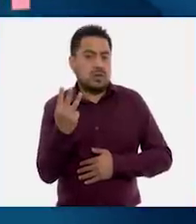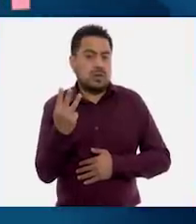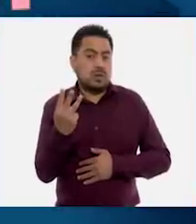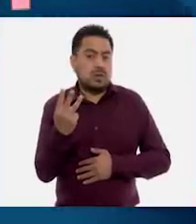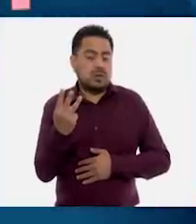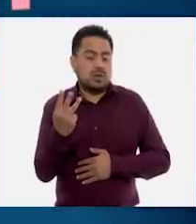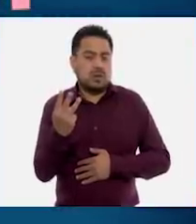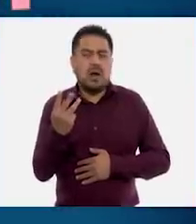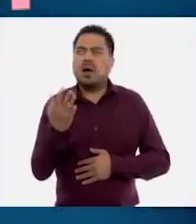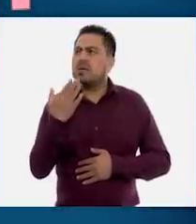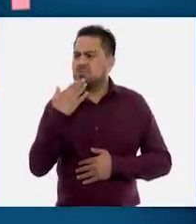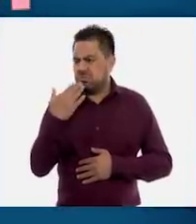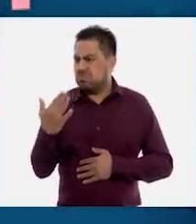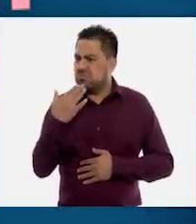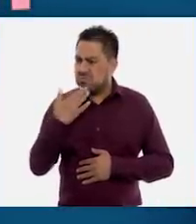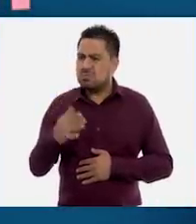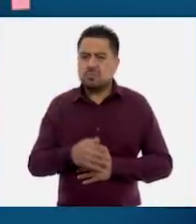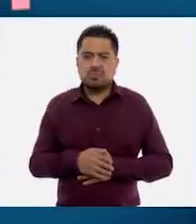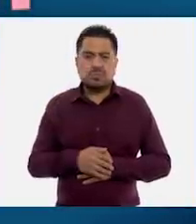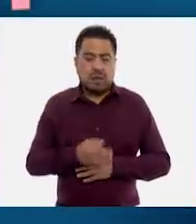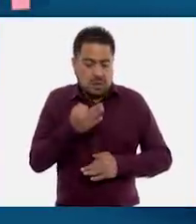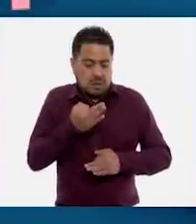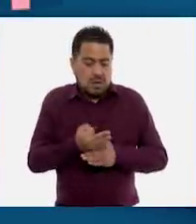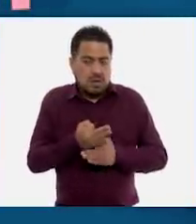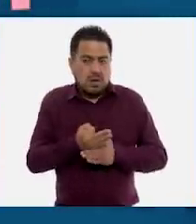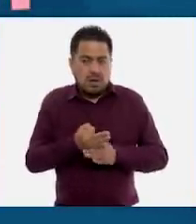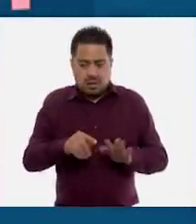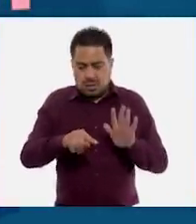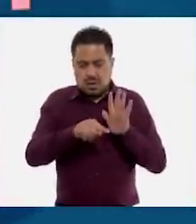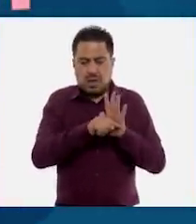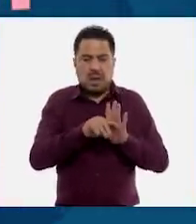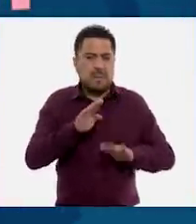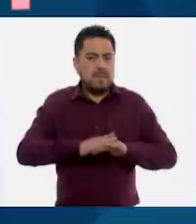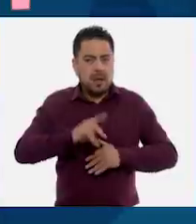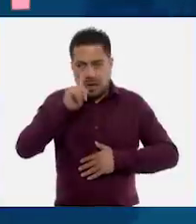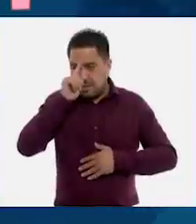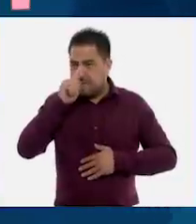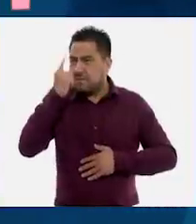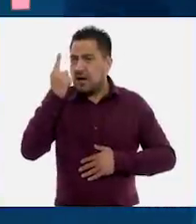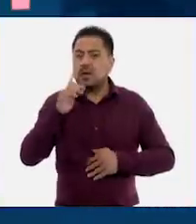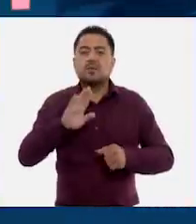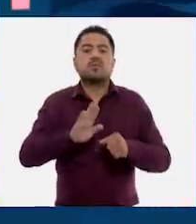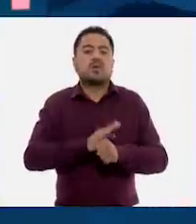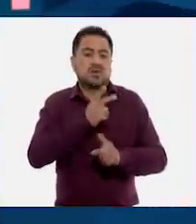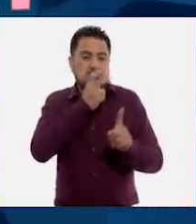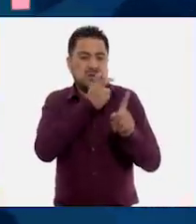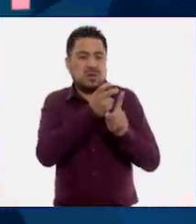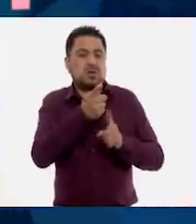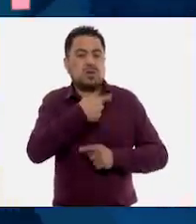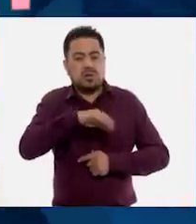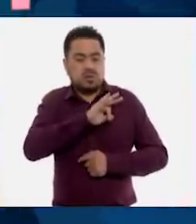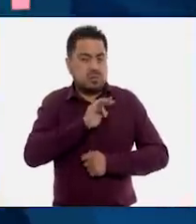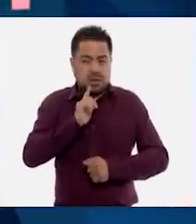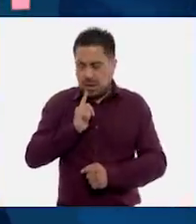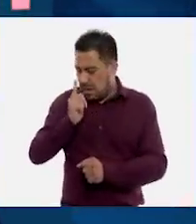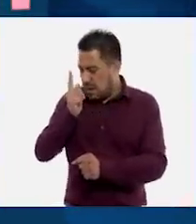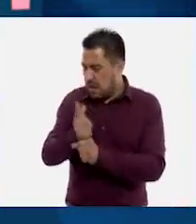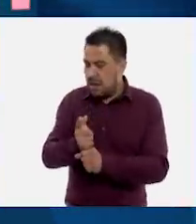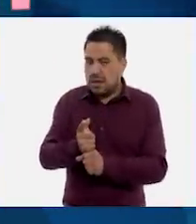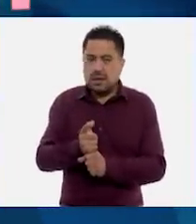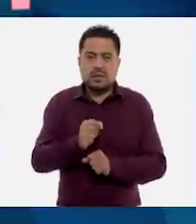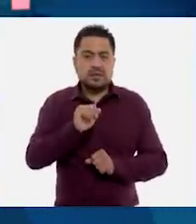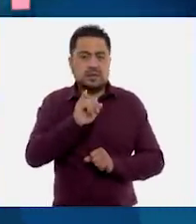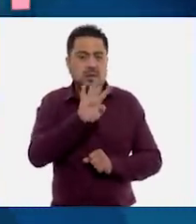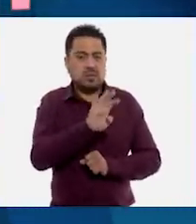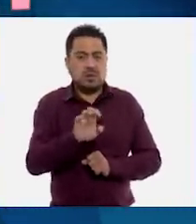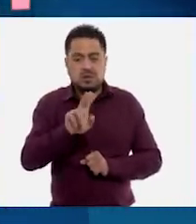483. Muy bien. Y entonces, pues esta resta está muy fácil porque aquí podemos ver que si